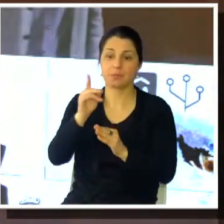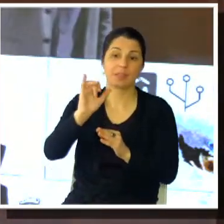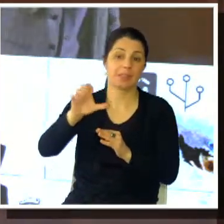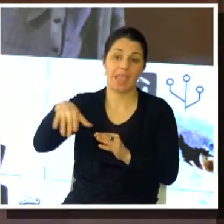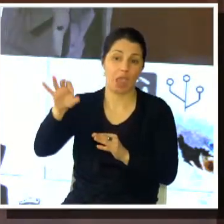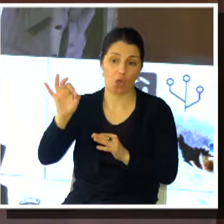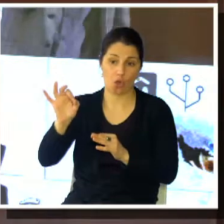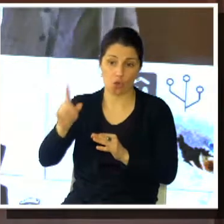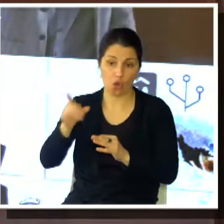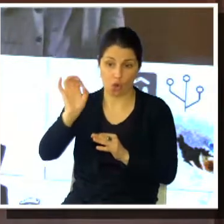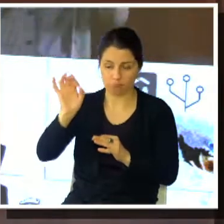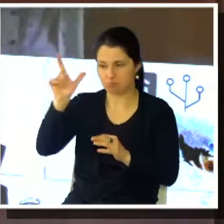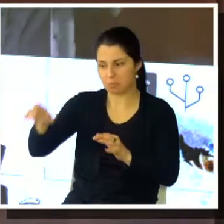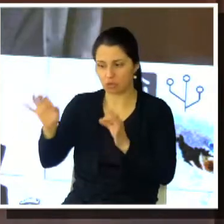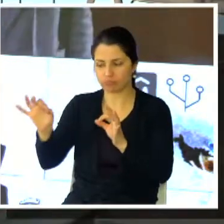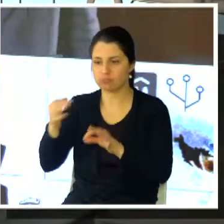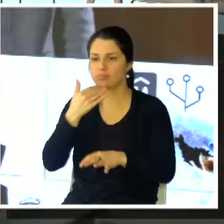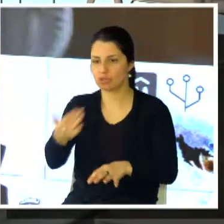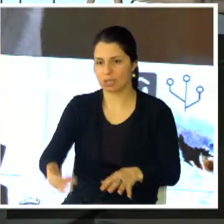y muchas gracias.